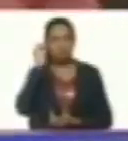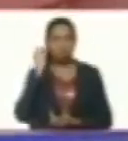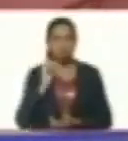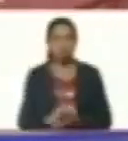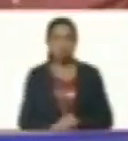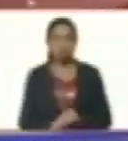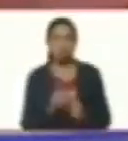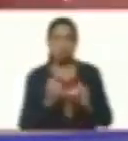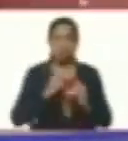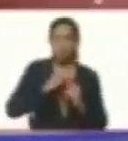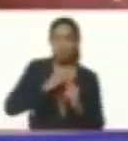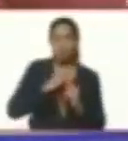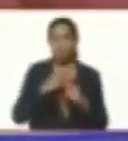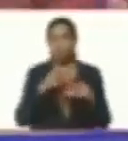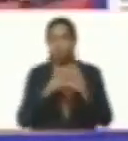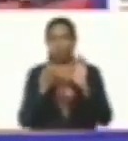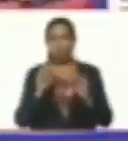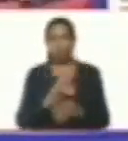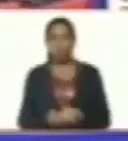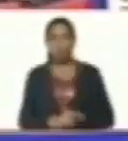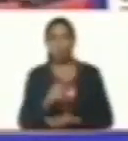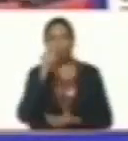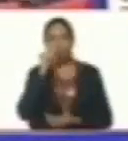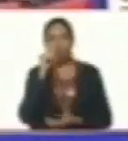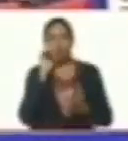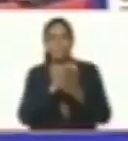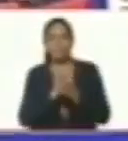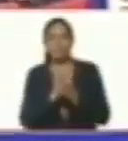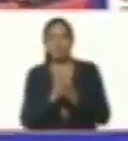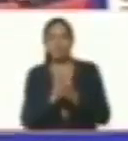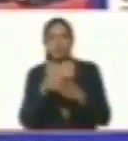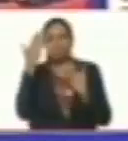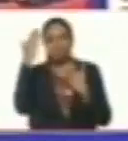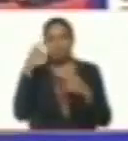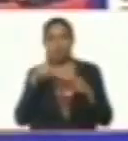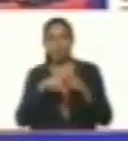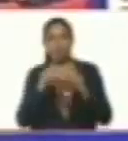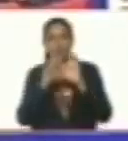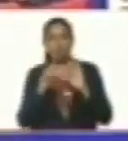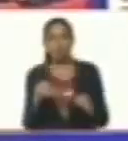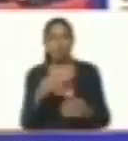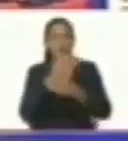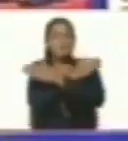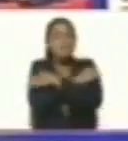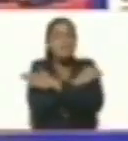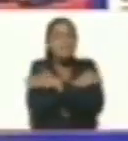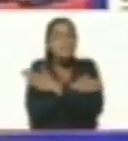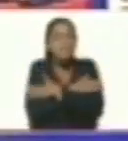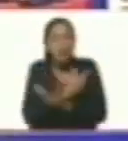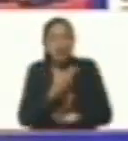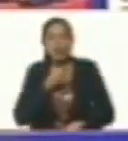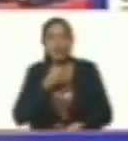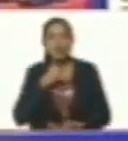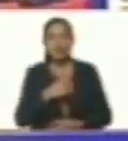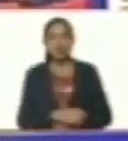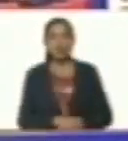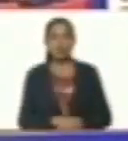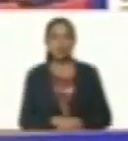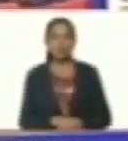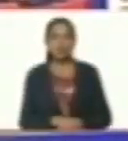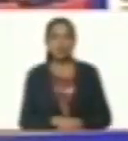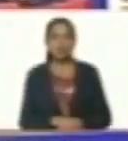con la cadera ve a un amigo en vez de abrazar escalón a escalón es muy abrasador capital